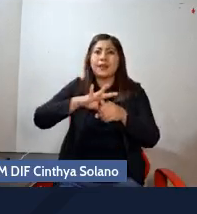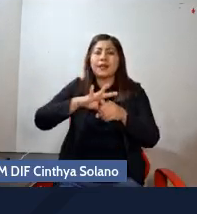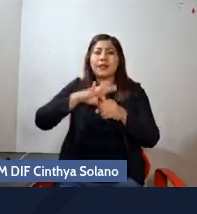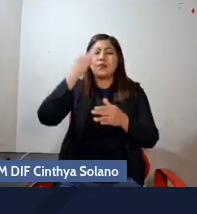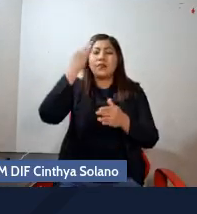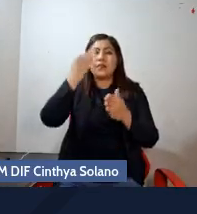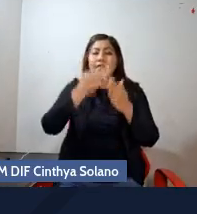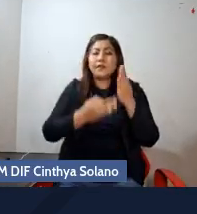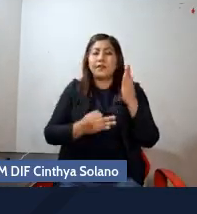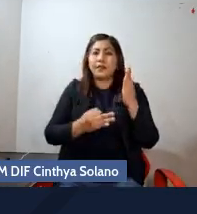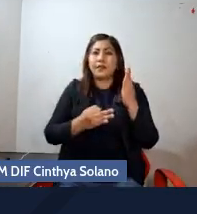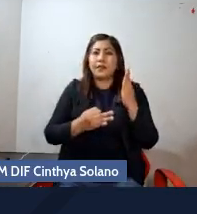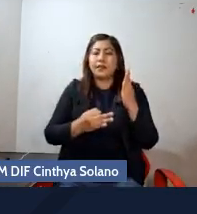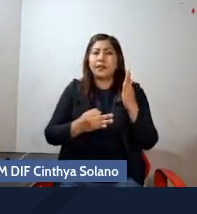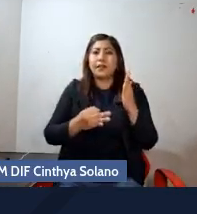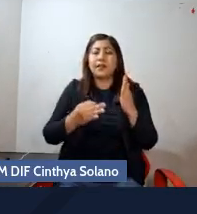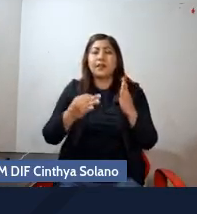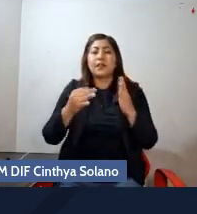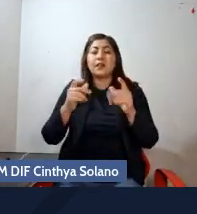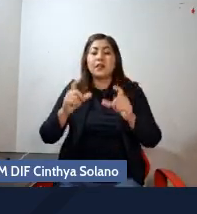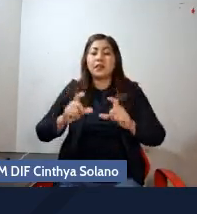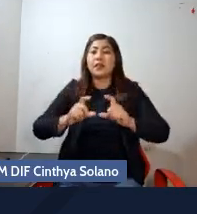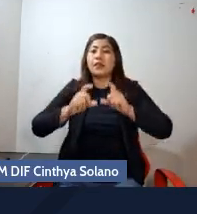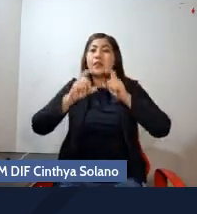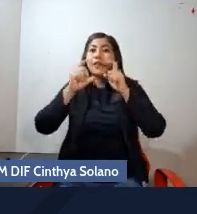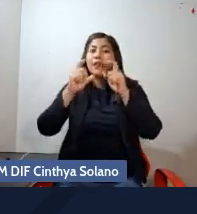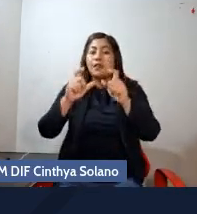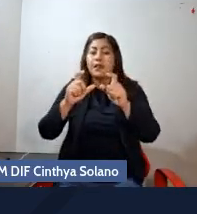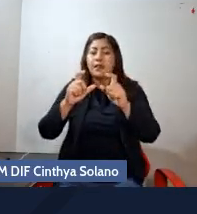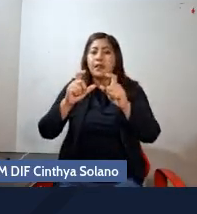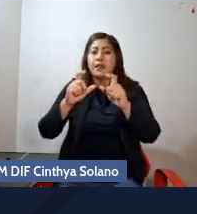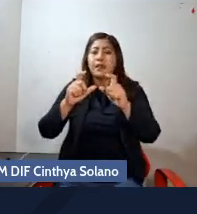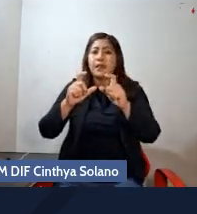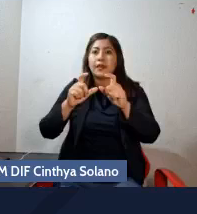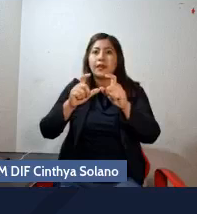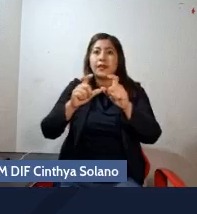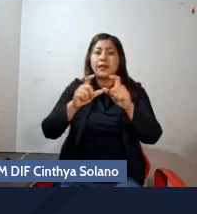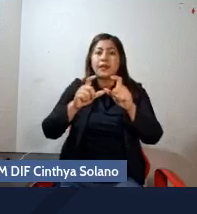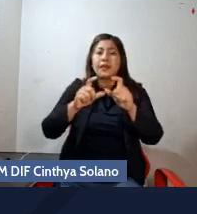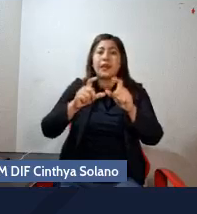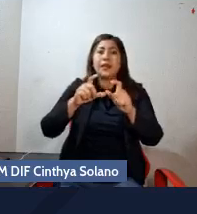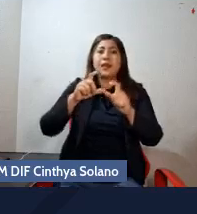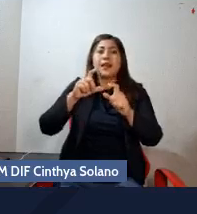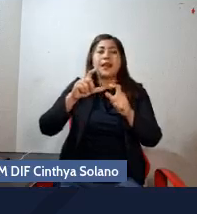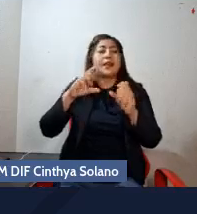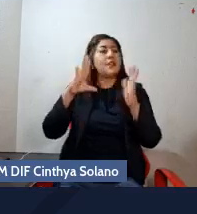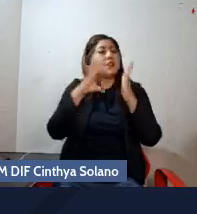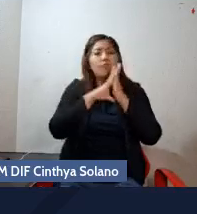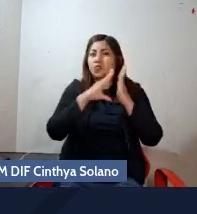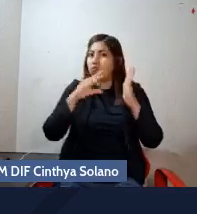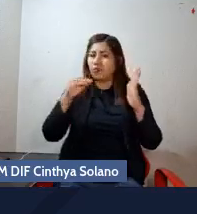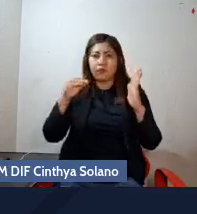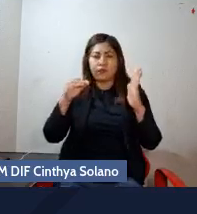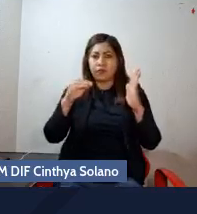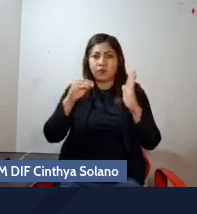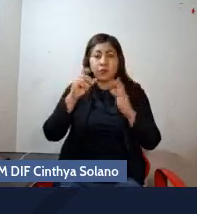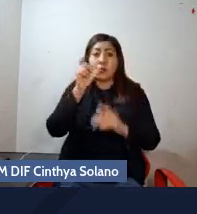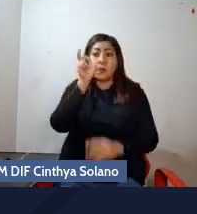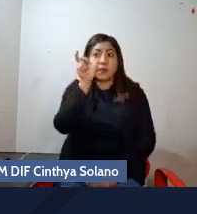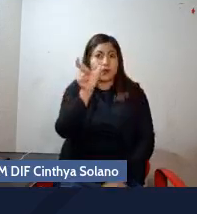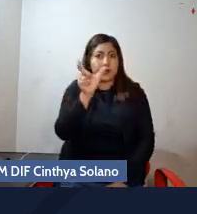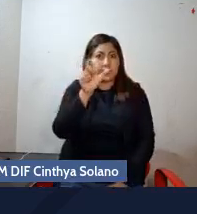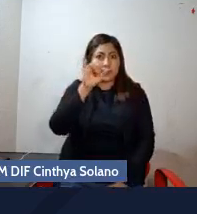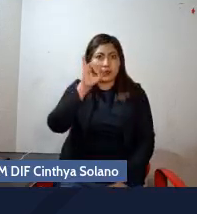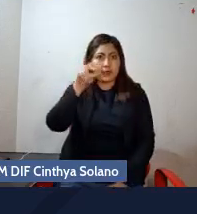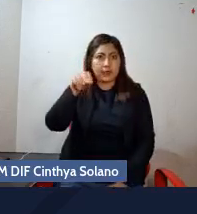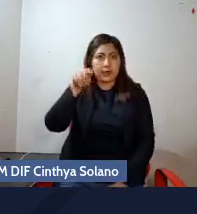retenerse la mica original. No fotocopias, no fotos, no información de la credencial. La credencial